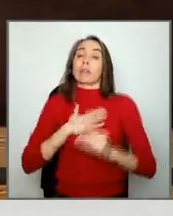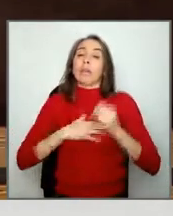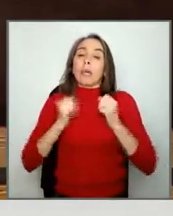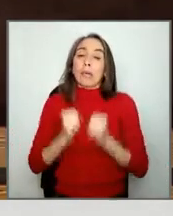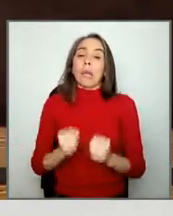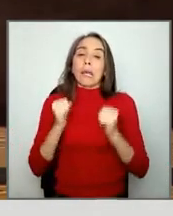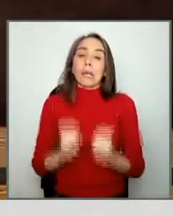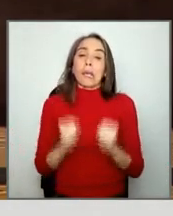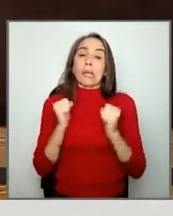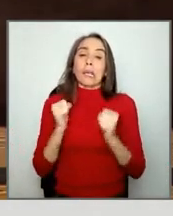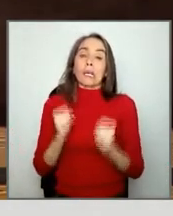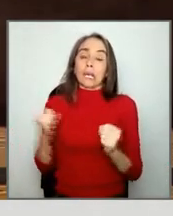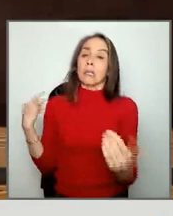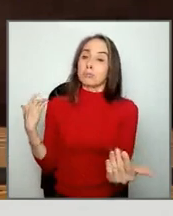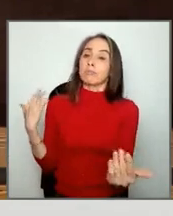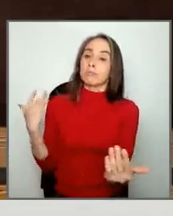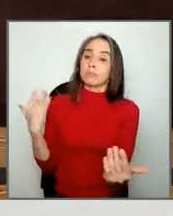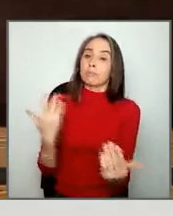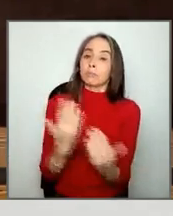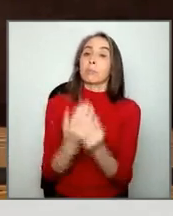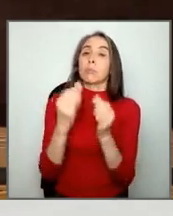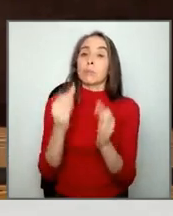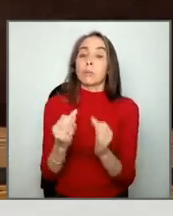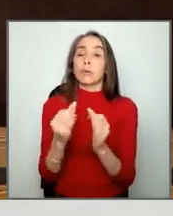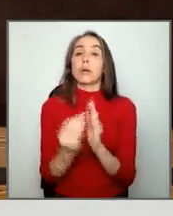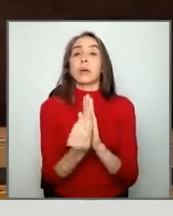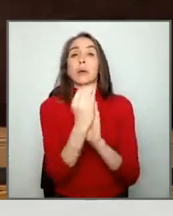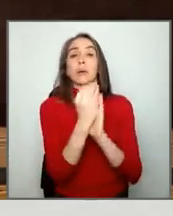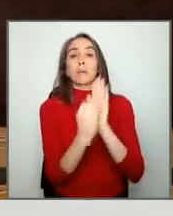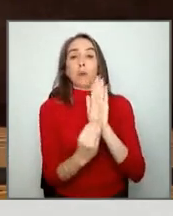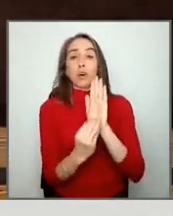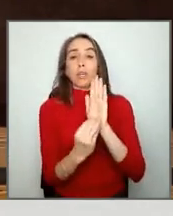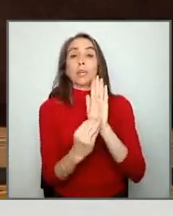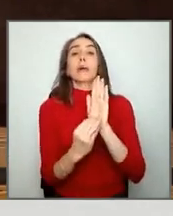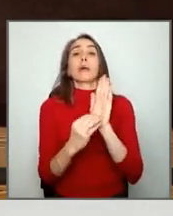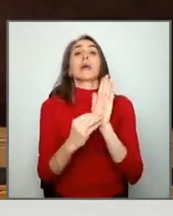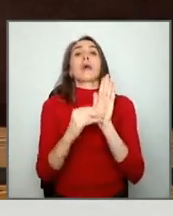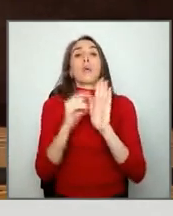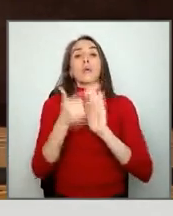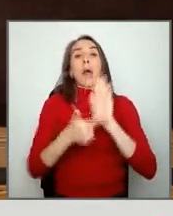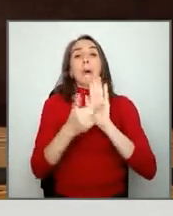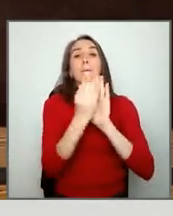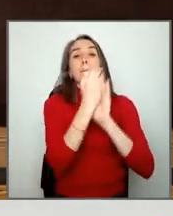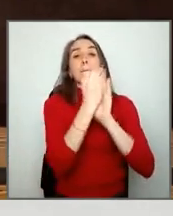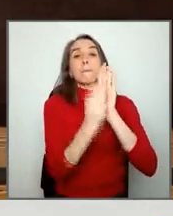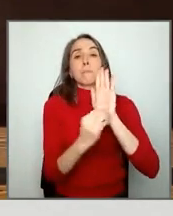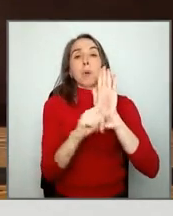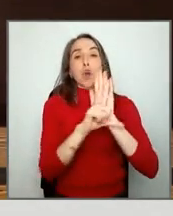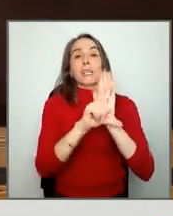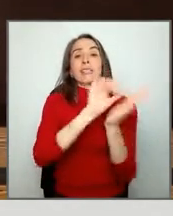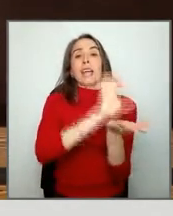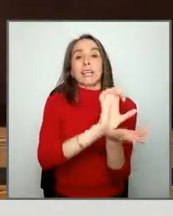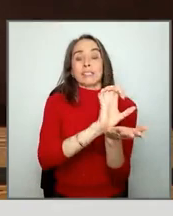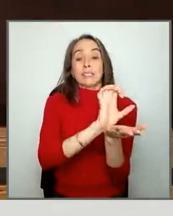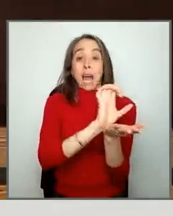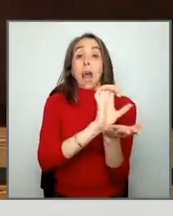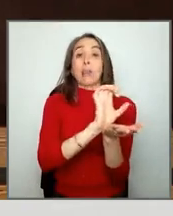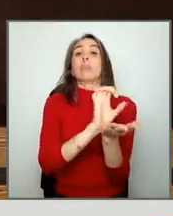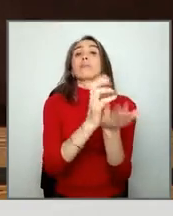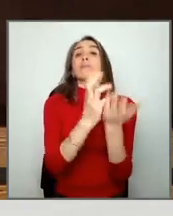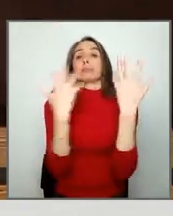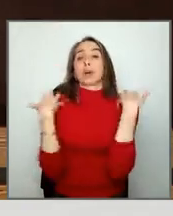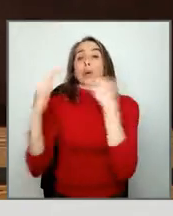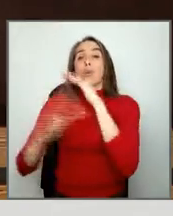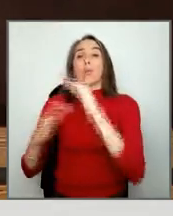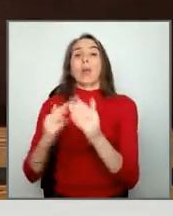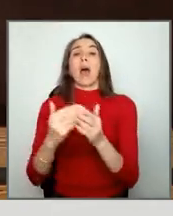refleja el carácter de política de estado que tiene el cuidado de la biodiversidad lo cual además constituye una de las